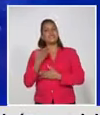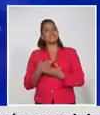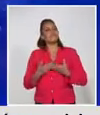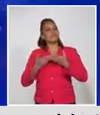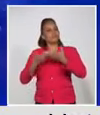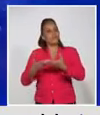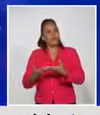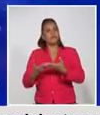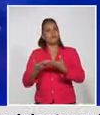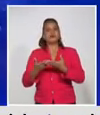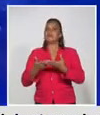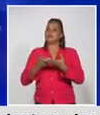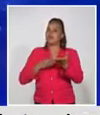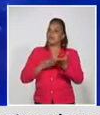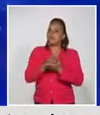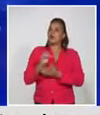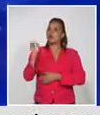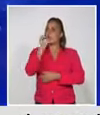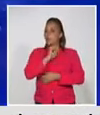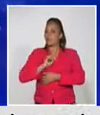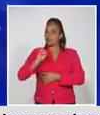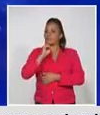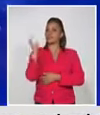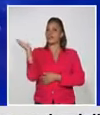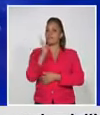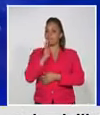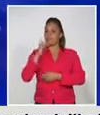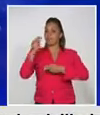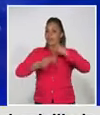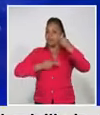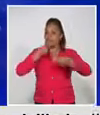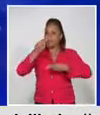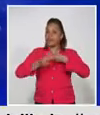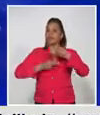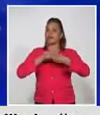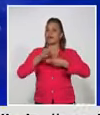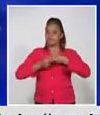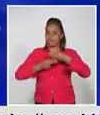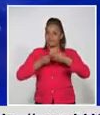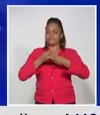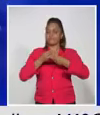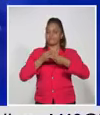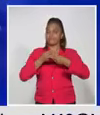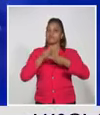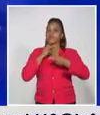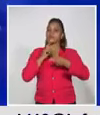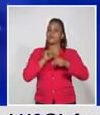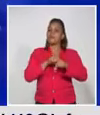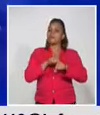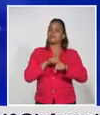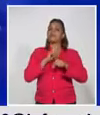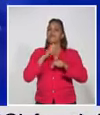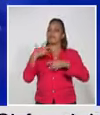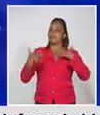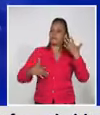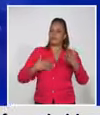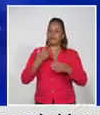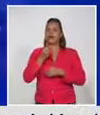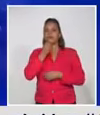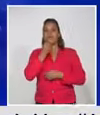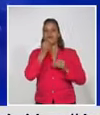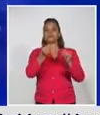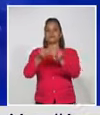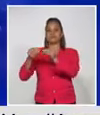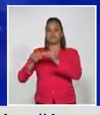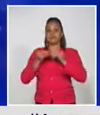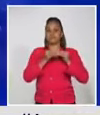un poco de orden en las fiestas que se están celebrando como consecuencia de esta actividad. Una transmisión muy alta en